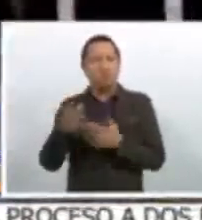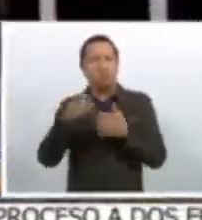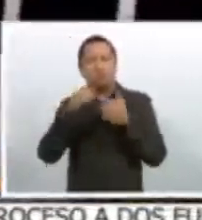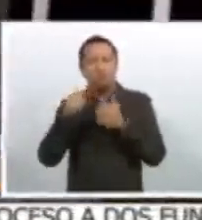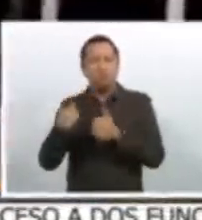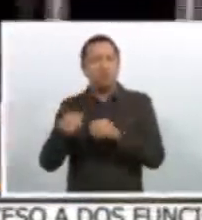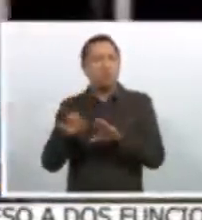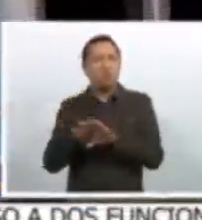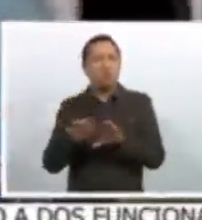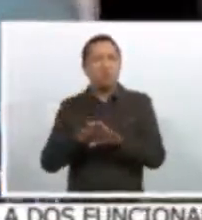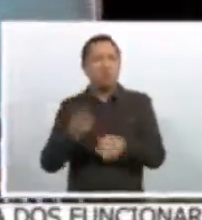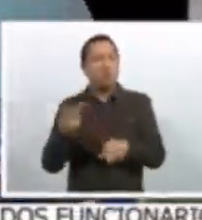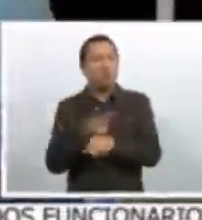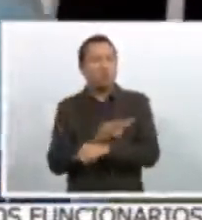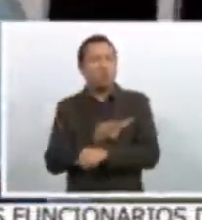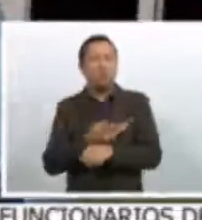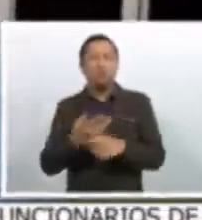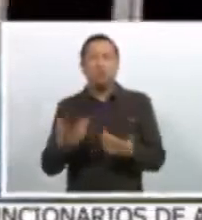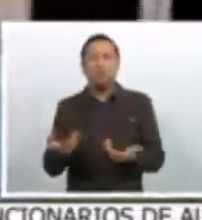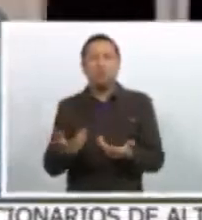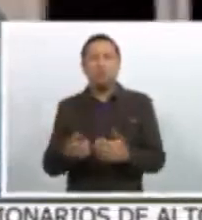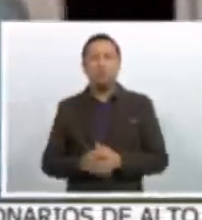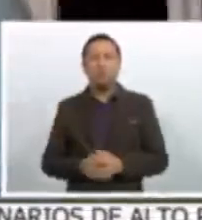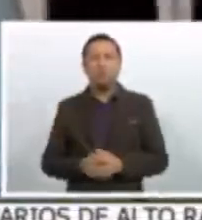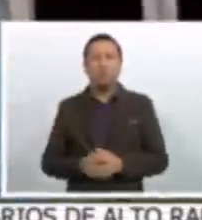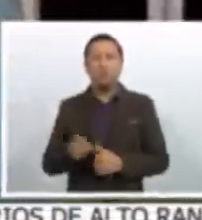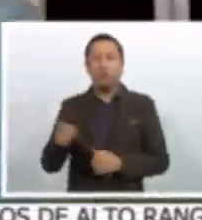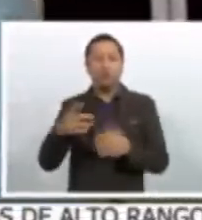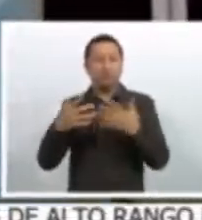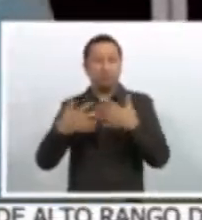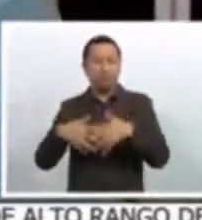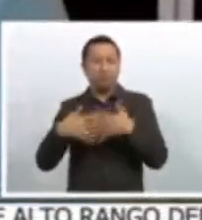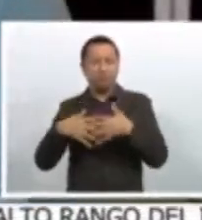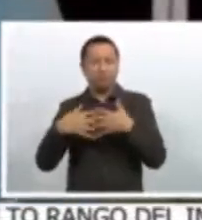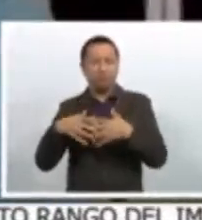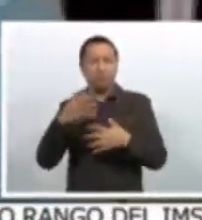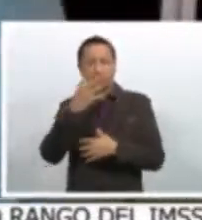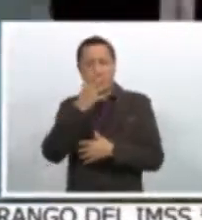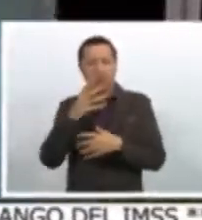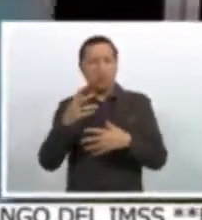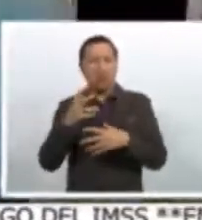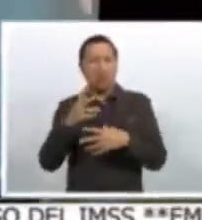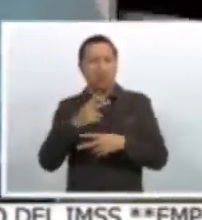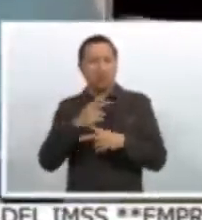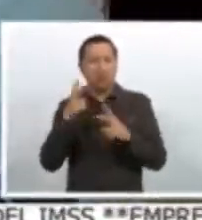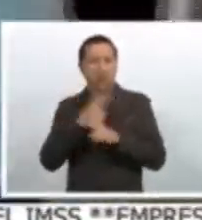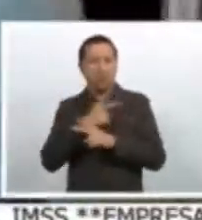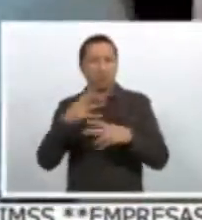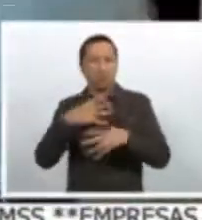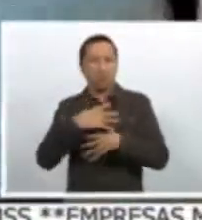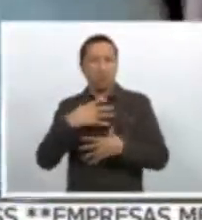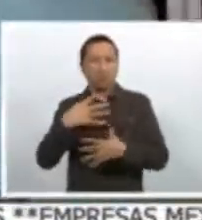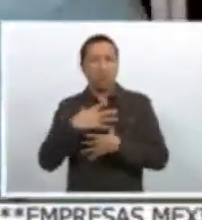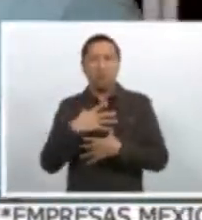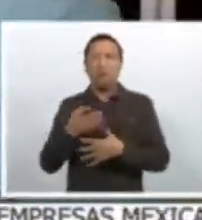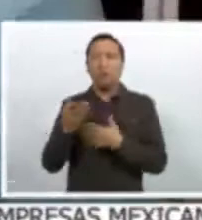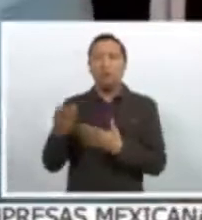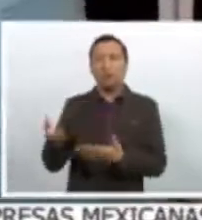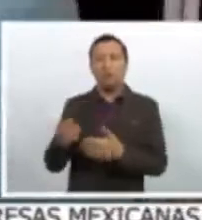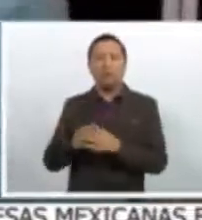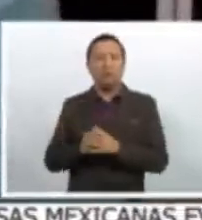Resulta que da la terrible casualidad que el respirador se había desconectado. Mi esposo estaba con los